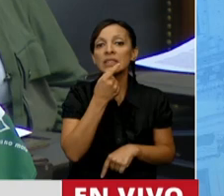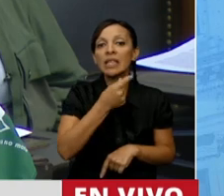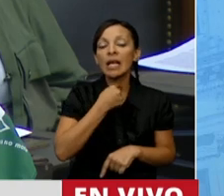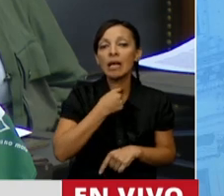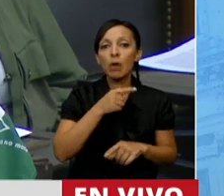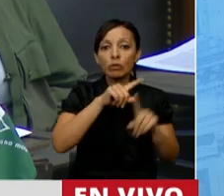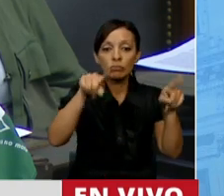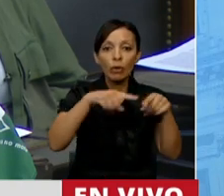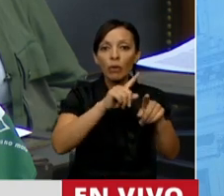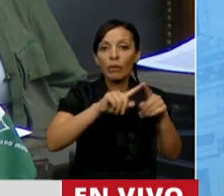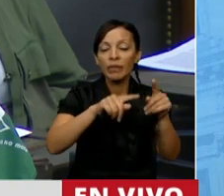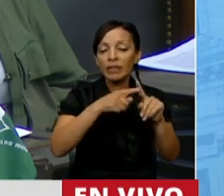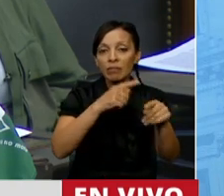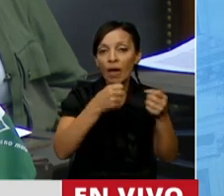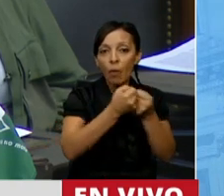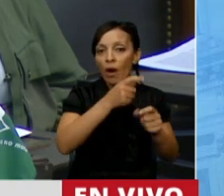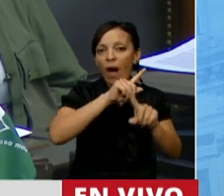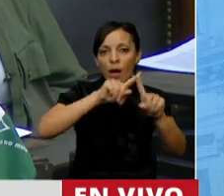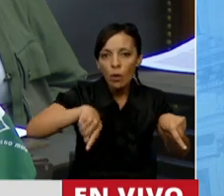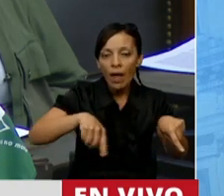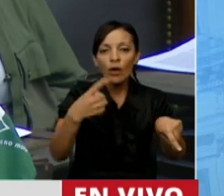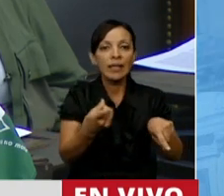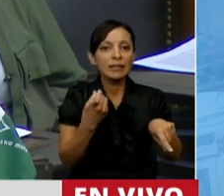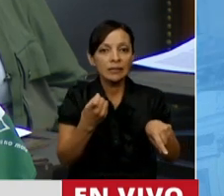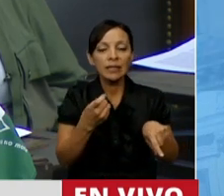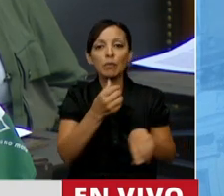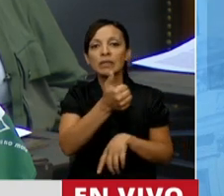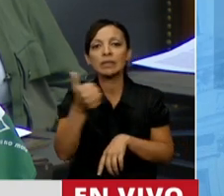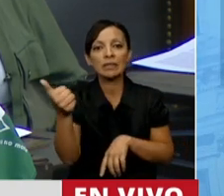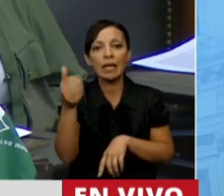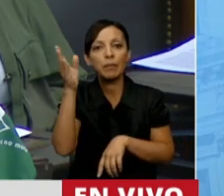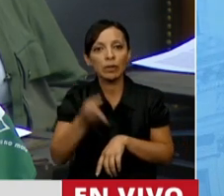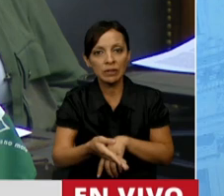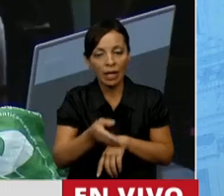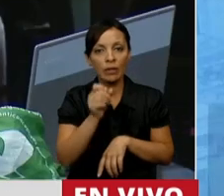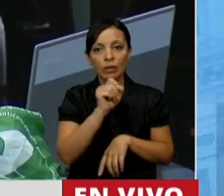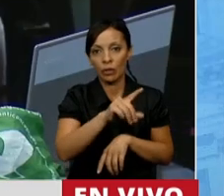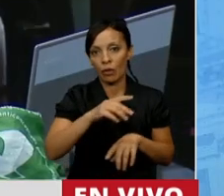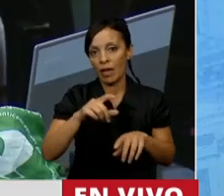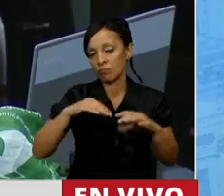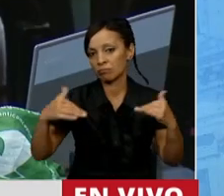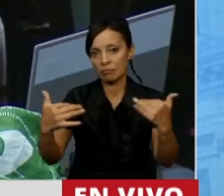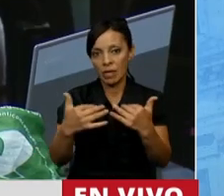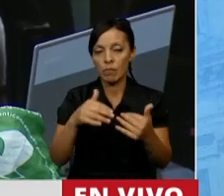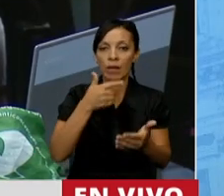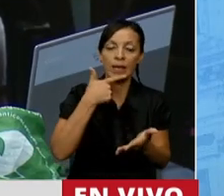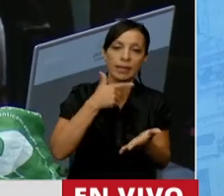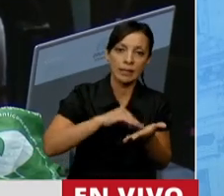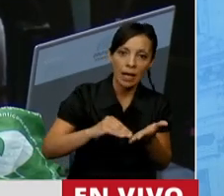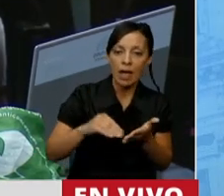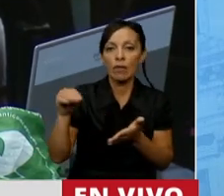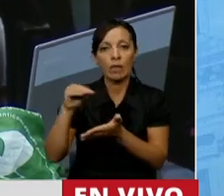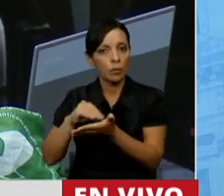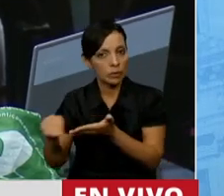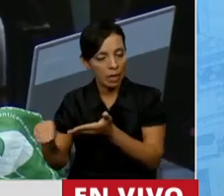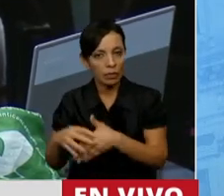un tratado se necesita la aprobación de las 2/3 partes de la totalidad de los miembros de cada Cámara del Congreso